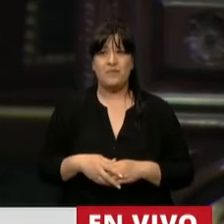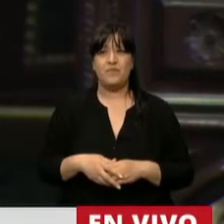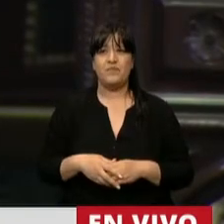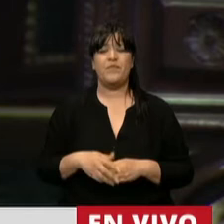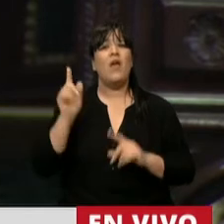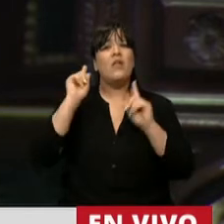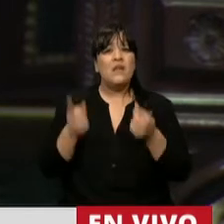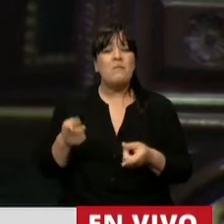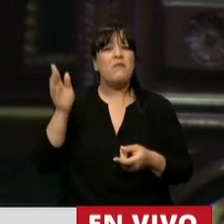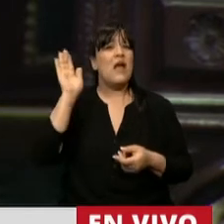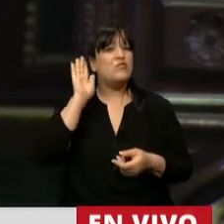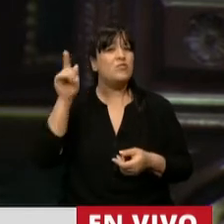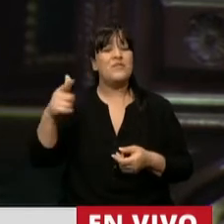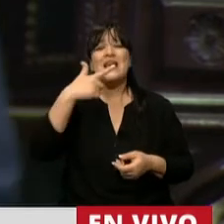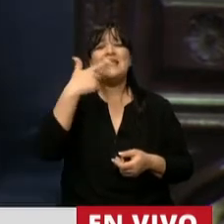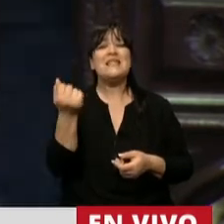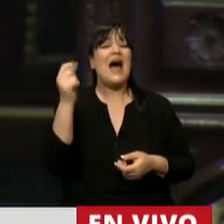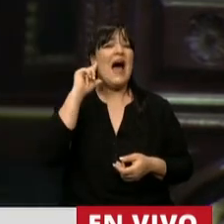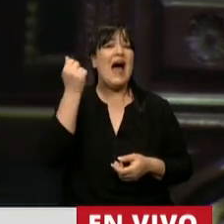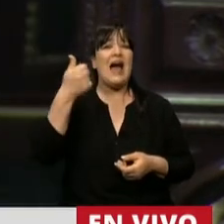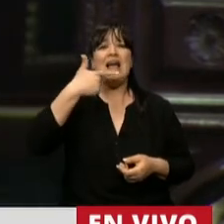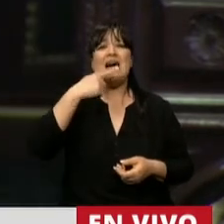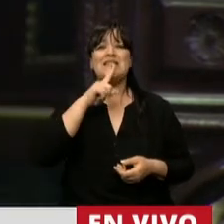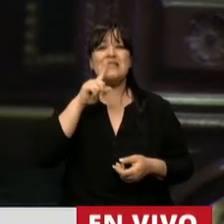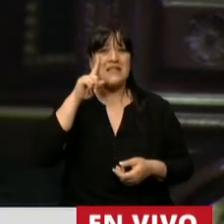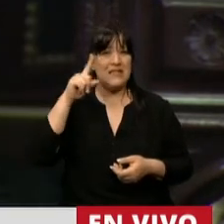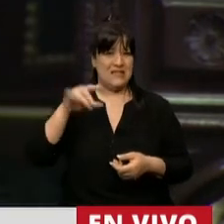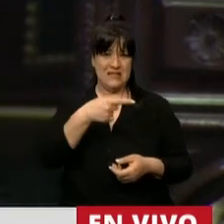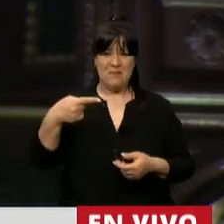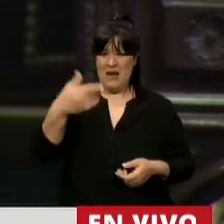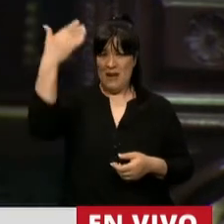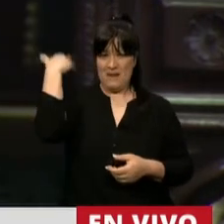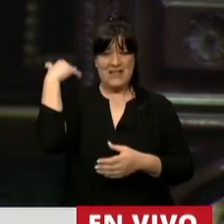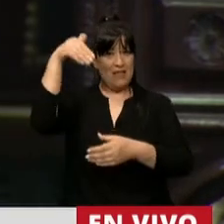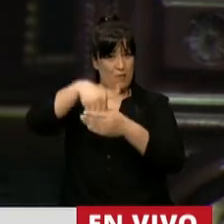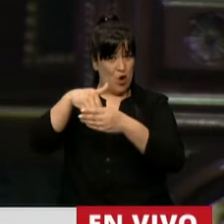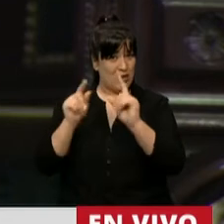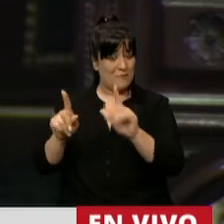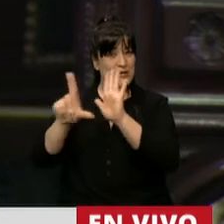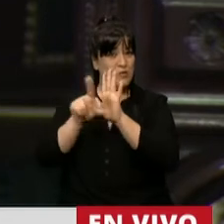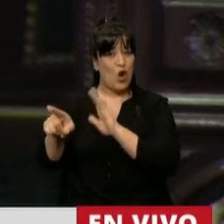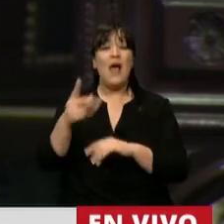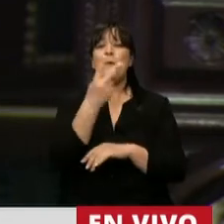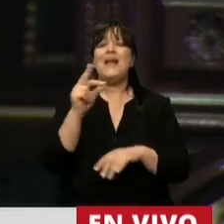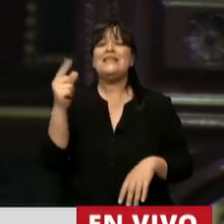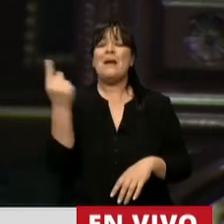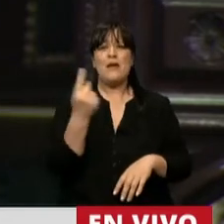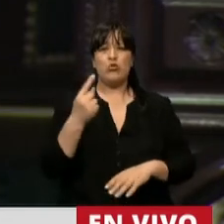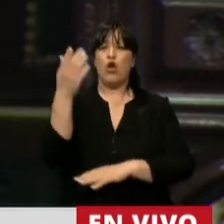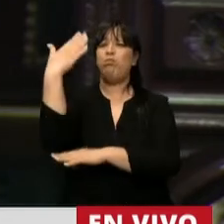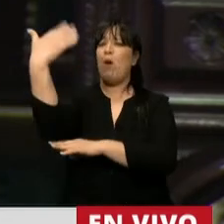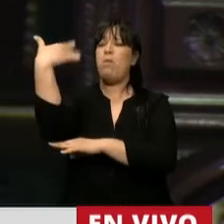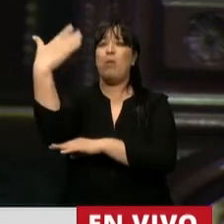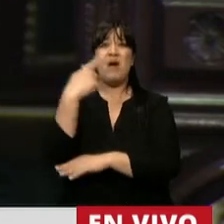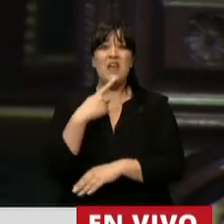Escuchaba también a la senadora Sagasti la semana pasada en la votación de esta ley. Durante sus 20 minutos de discurso